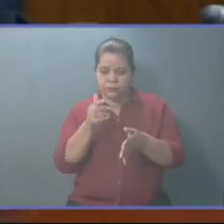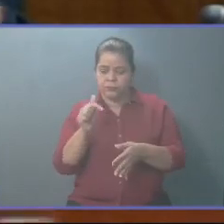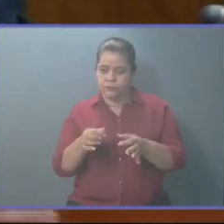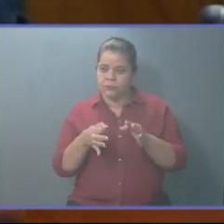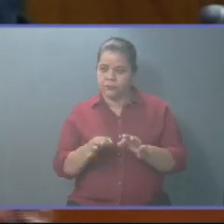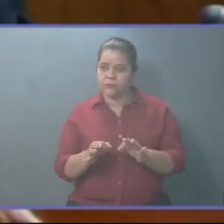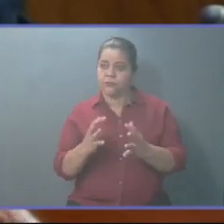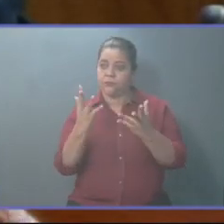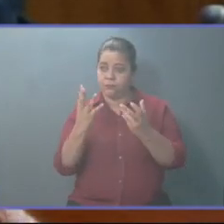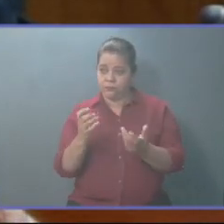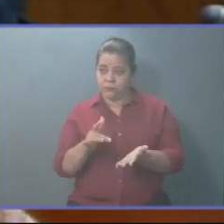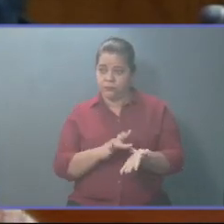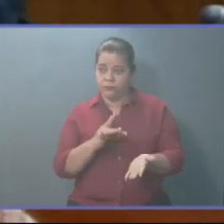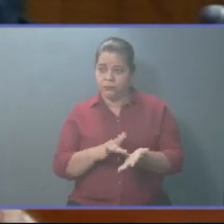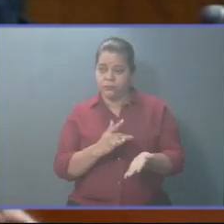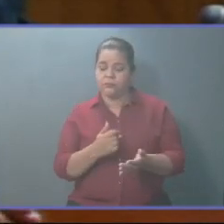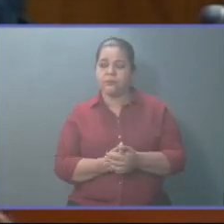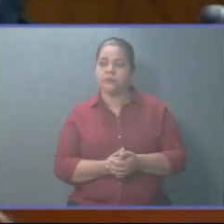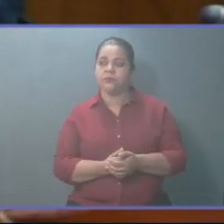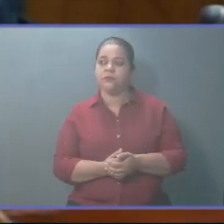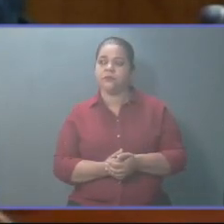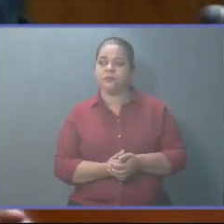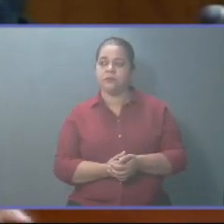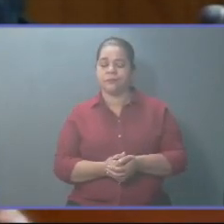Yo quiero aprovechar el espacio, señores y señoras diputadas,